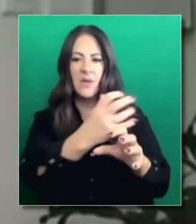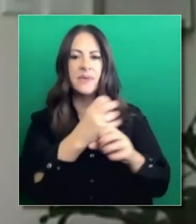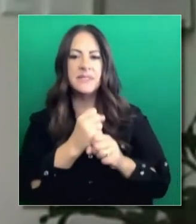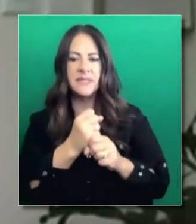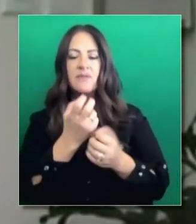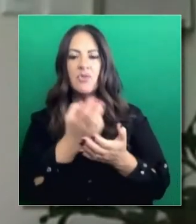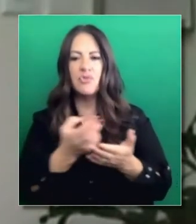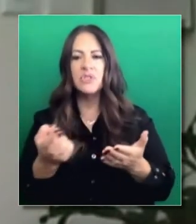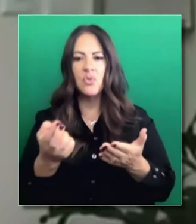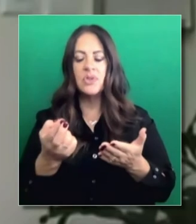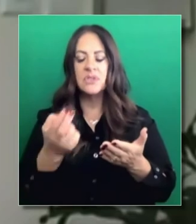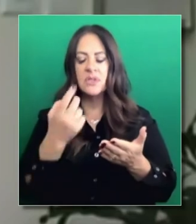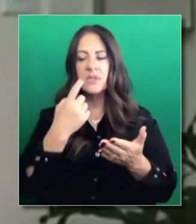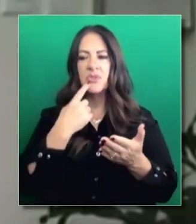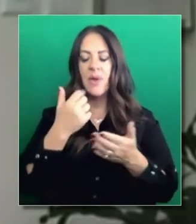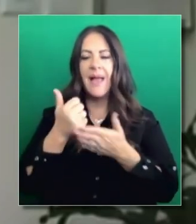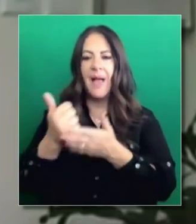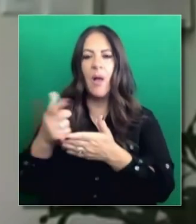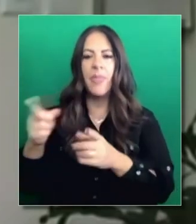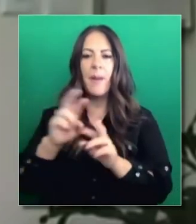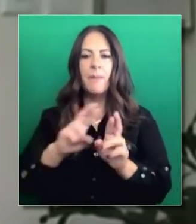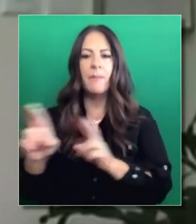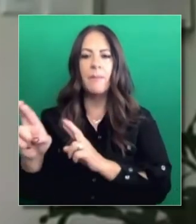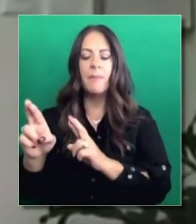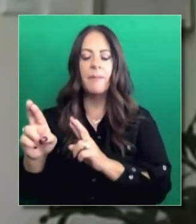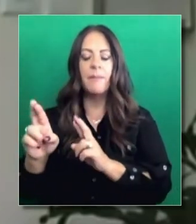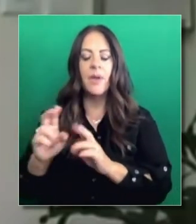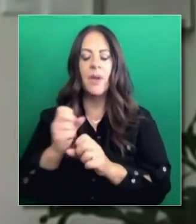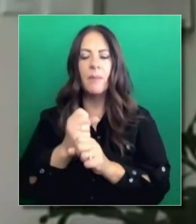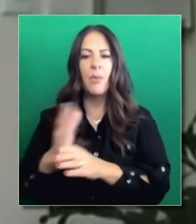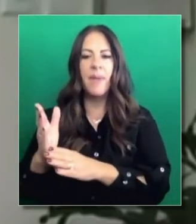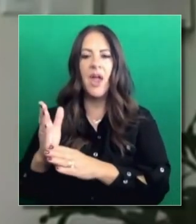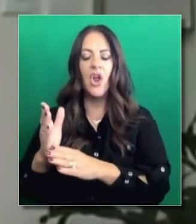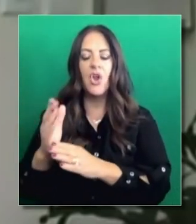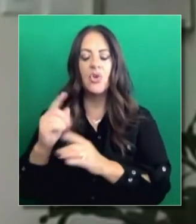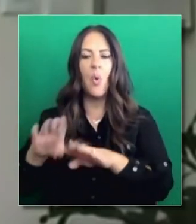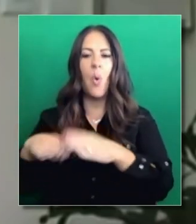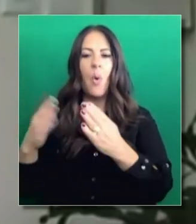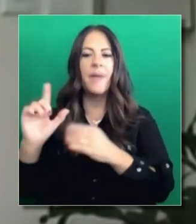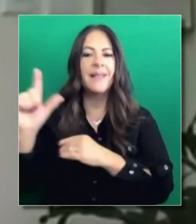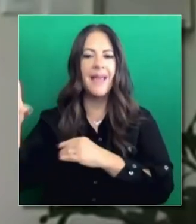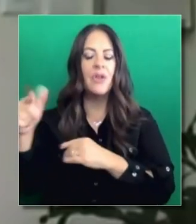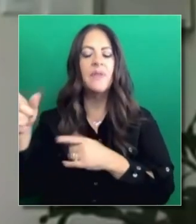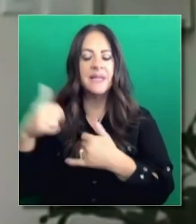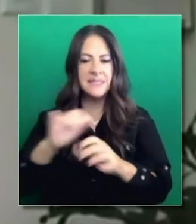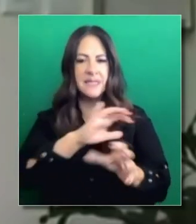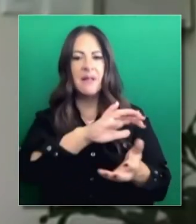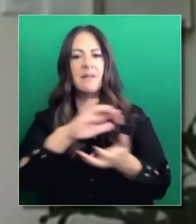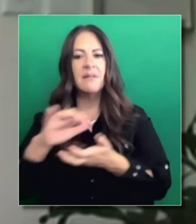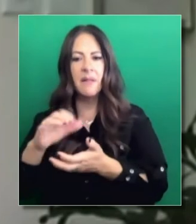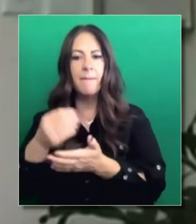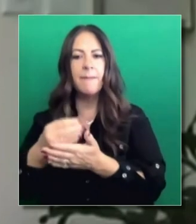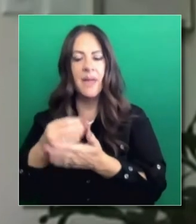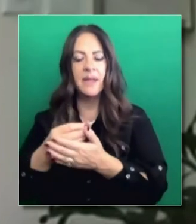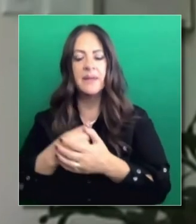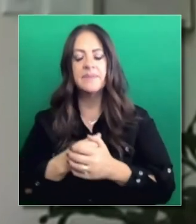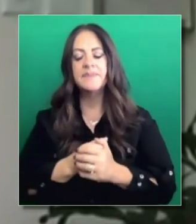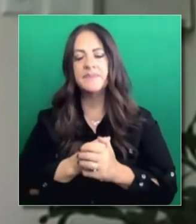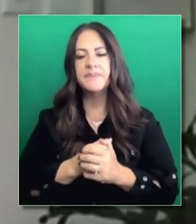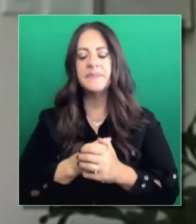Y después podrán tener acceso a los recursos. Se abrirá entonces esa escuela en